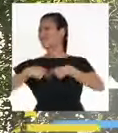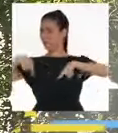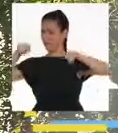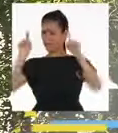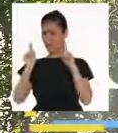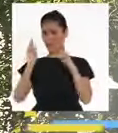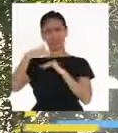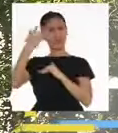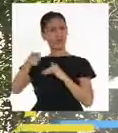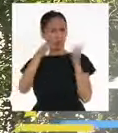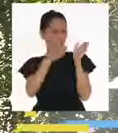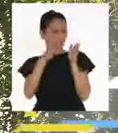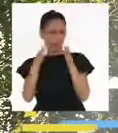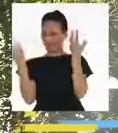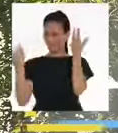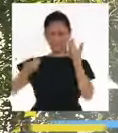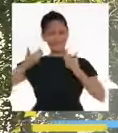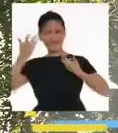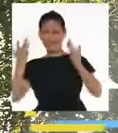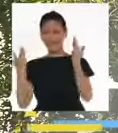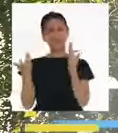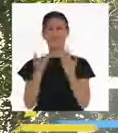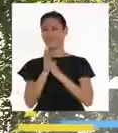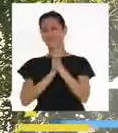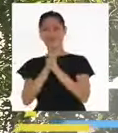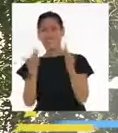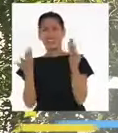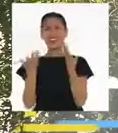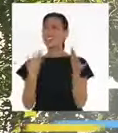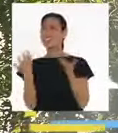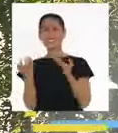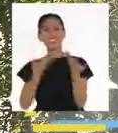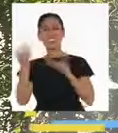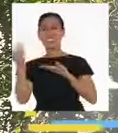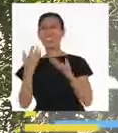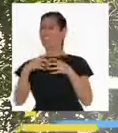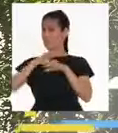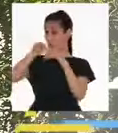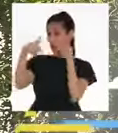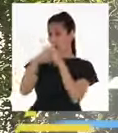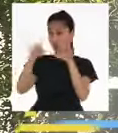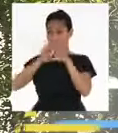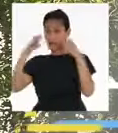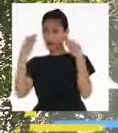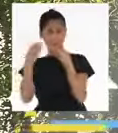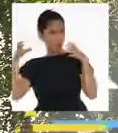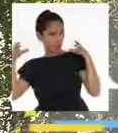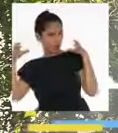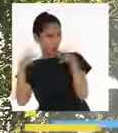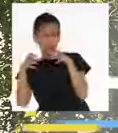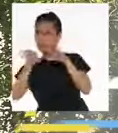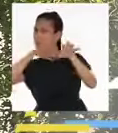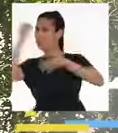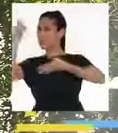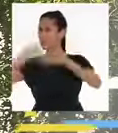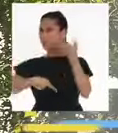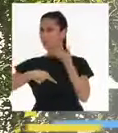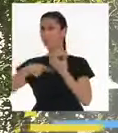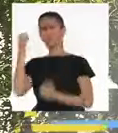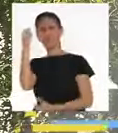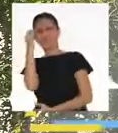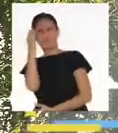acuerdo acerca de qué realizar en conjunto. Y por eso, Teche le